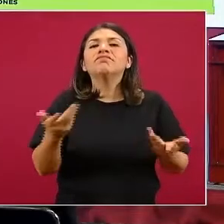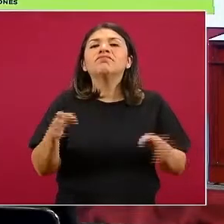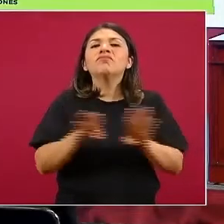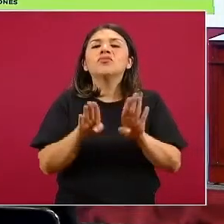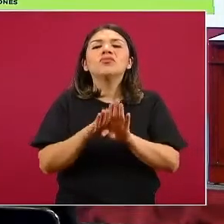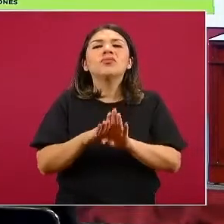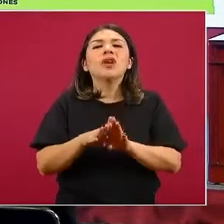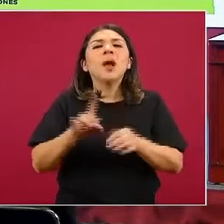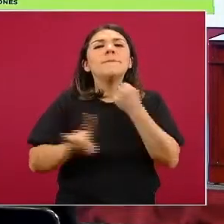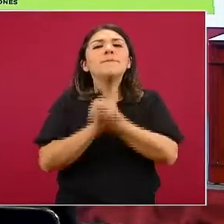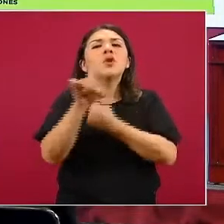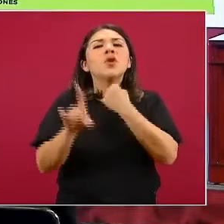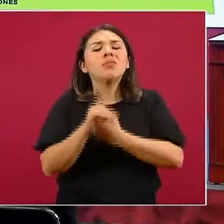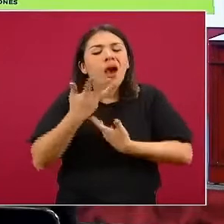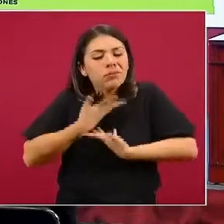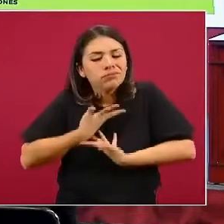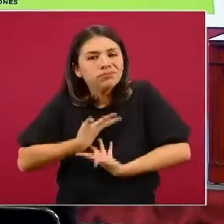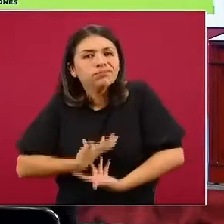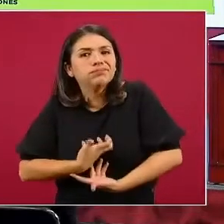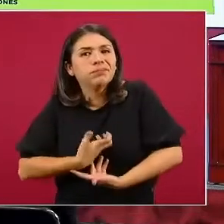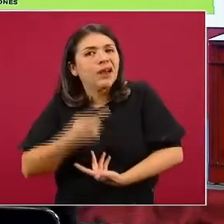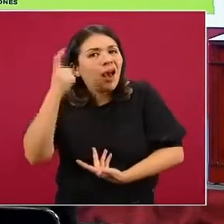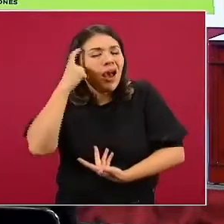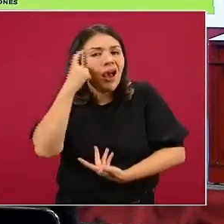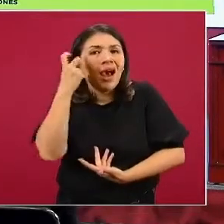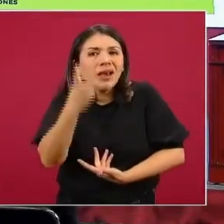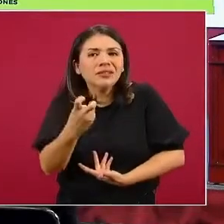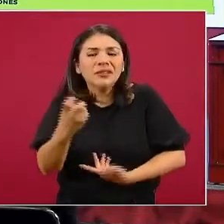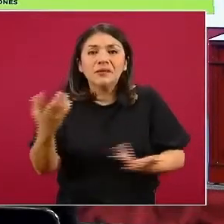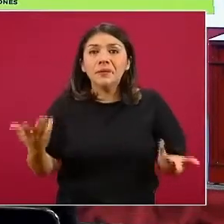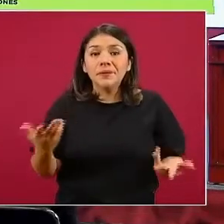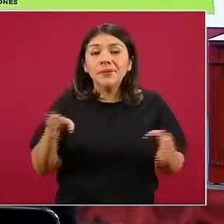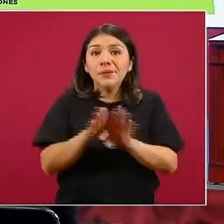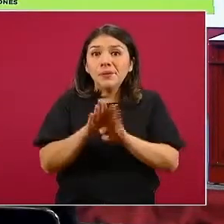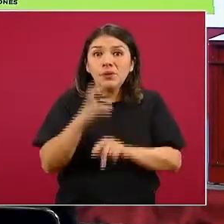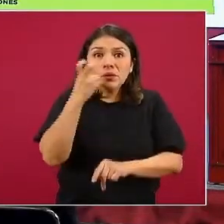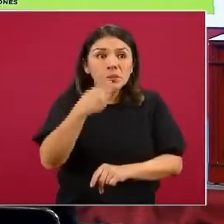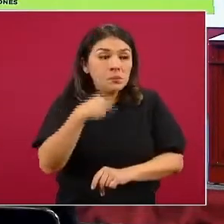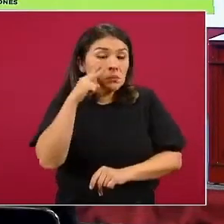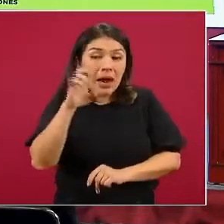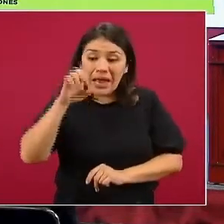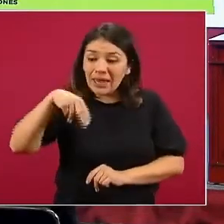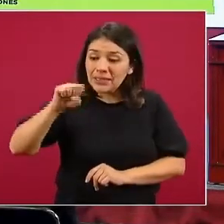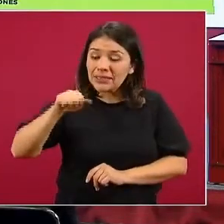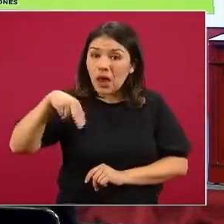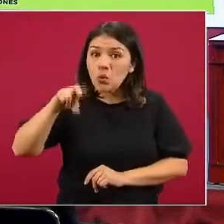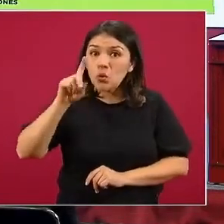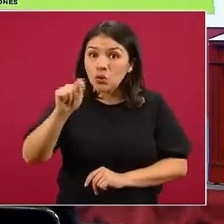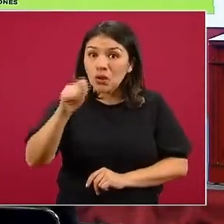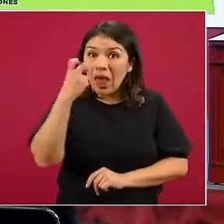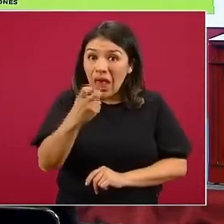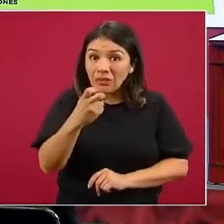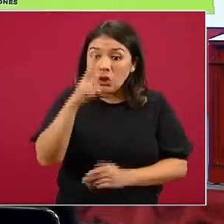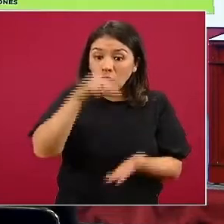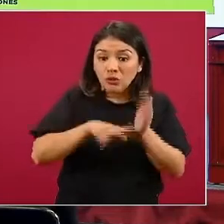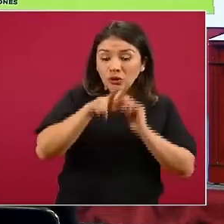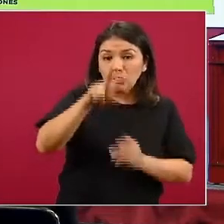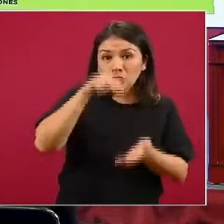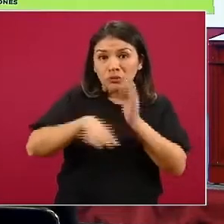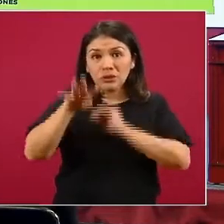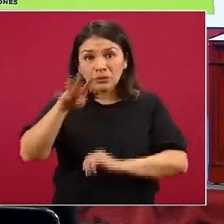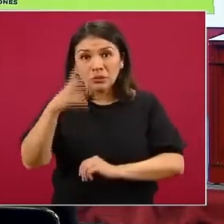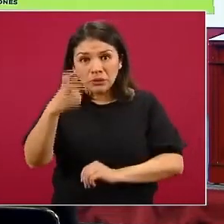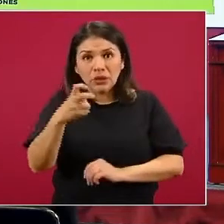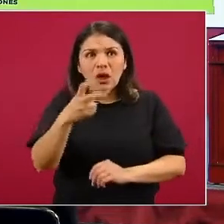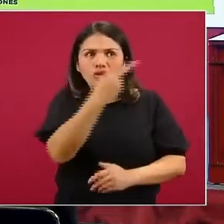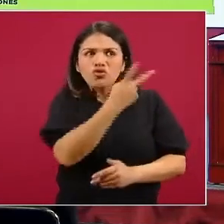los trastornos depresivos. Y entonces, ¿qué sabemos a partir de la ENSANUD 2018-2019 con respecto a